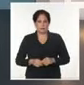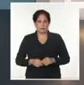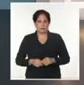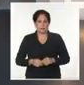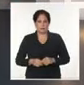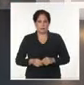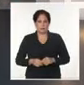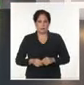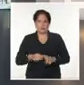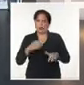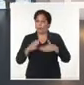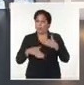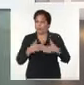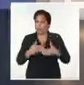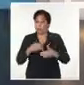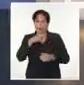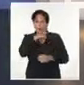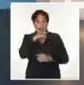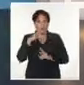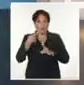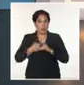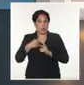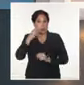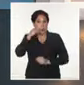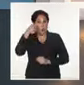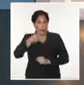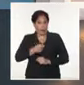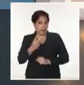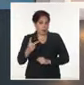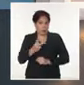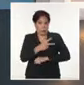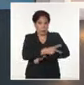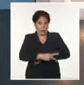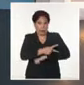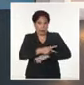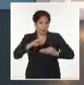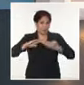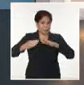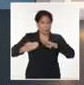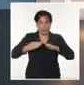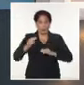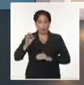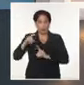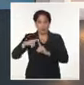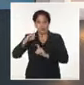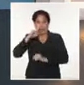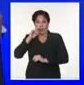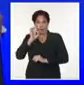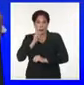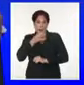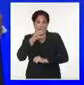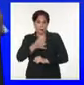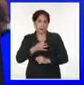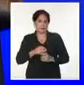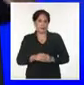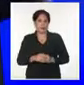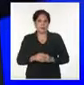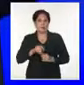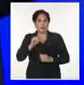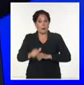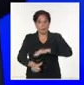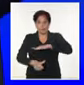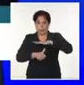El conflicto armado entre Rusia y Ucrania centra la cumbre de la Organización del Tratado del Atlántico Norte en Washington, D.C. Así lo dio a entender el